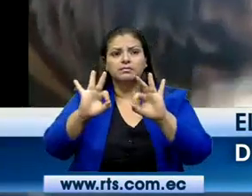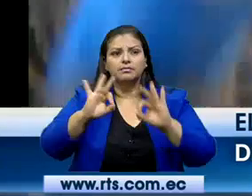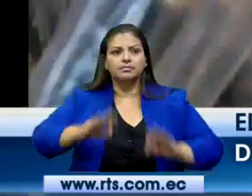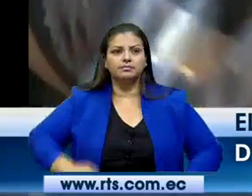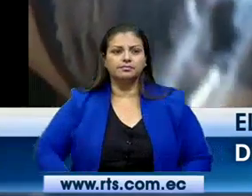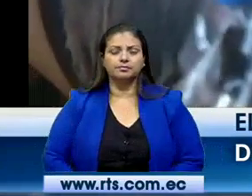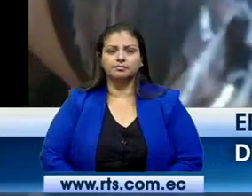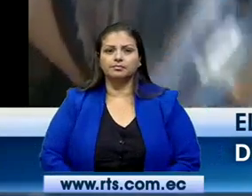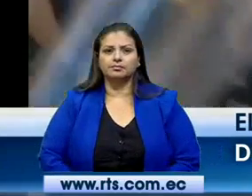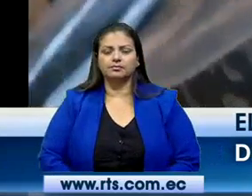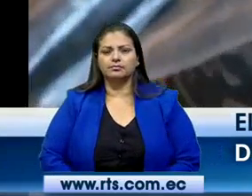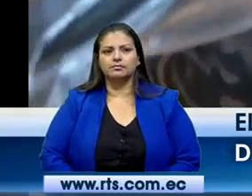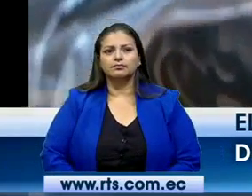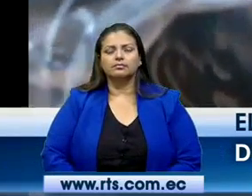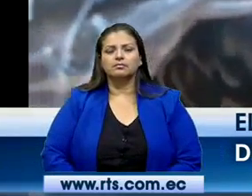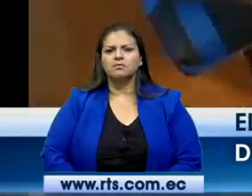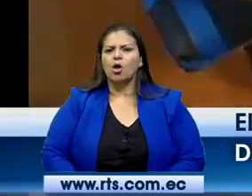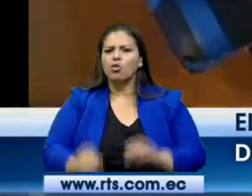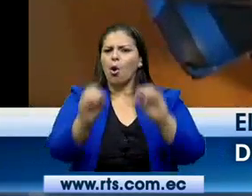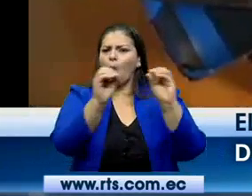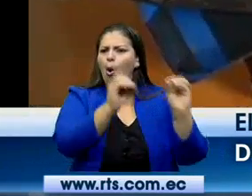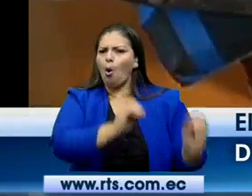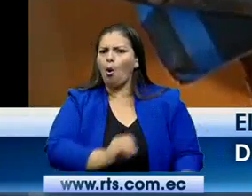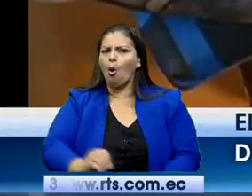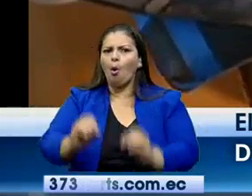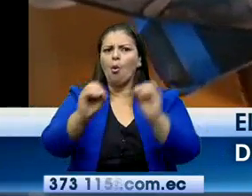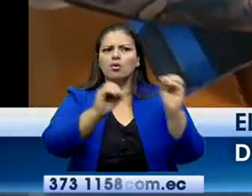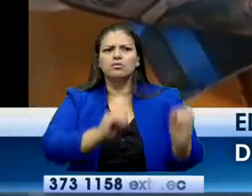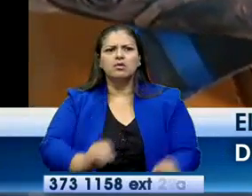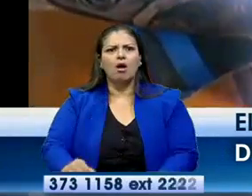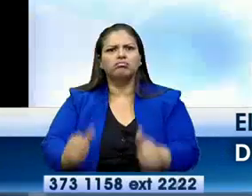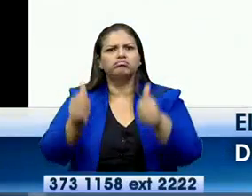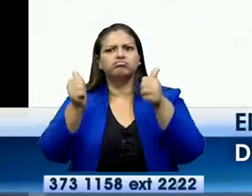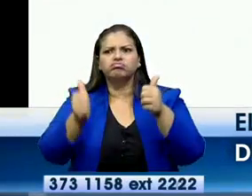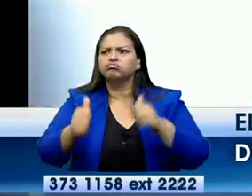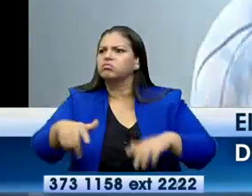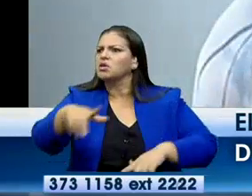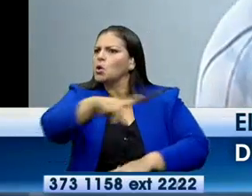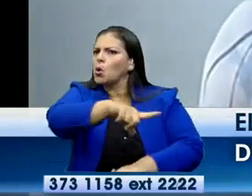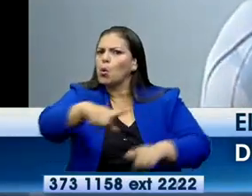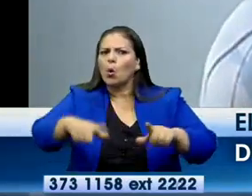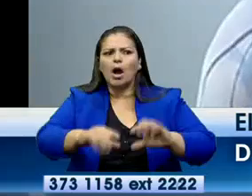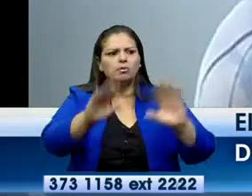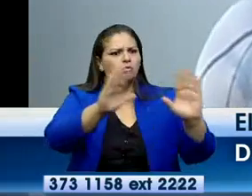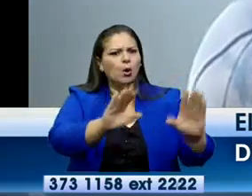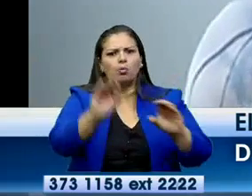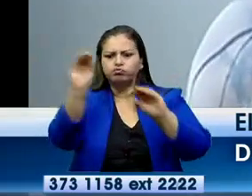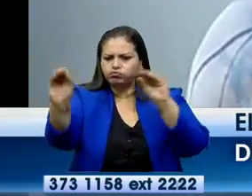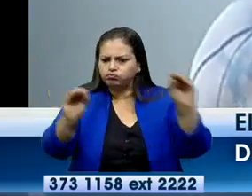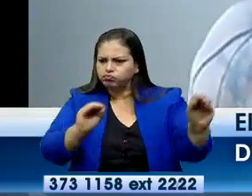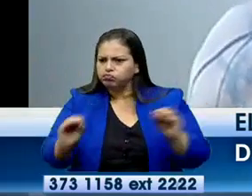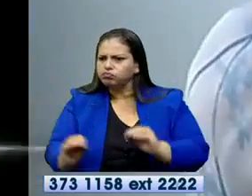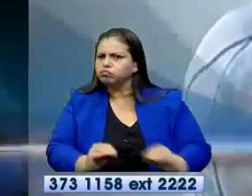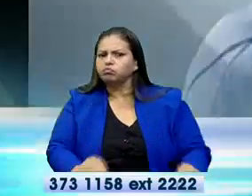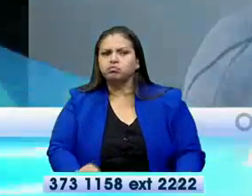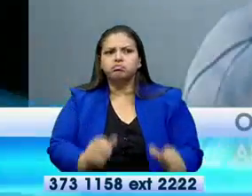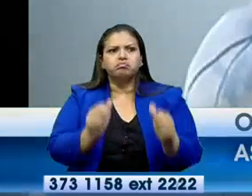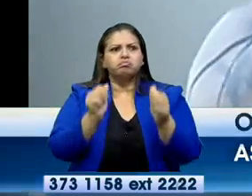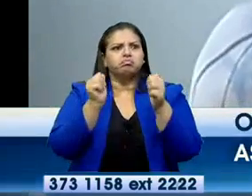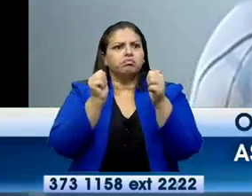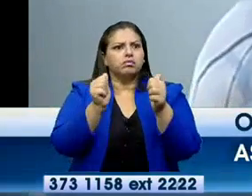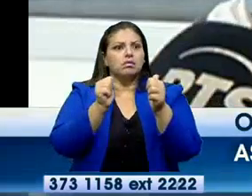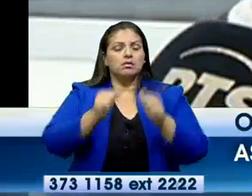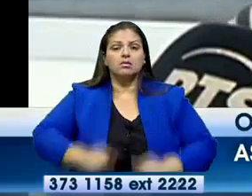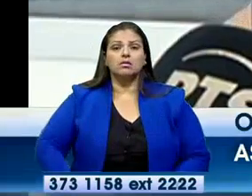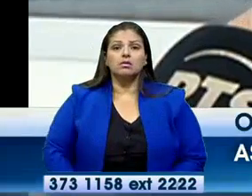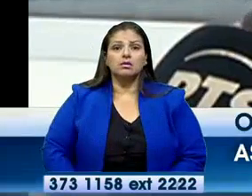Una muy buena organización, una logística muy buena, a pesar de que es la primera